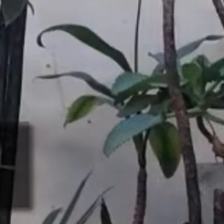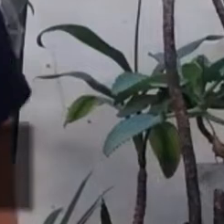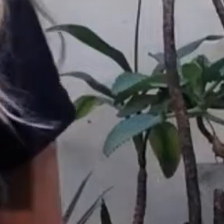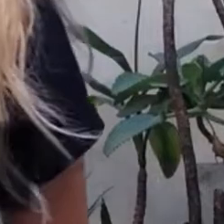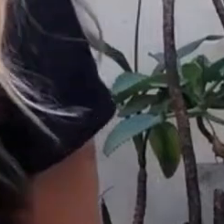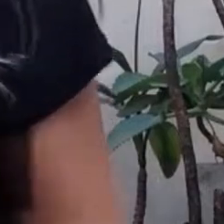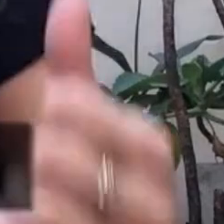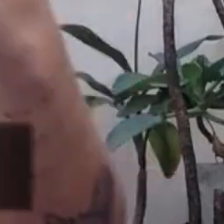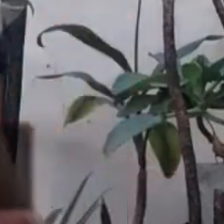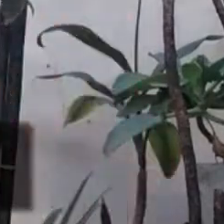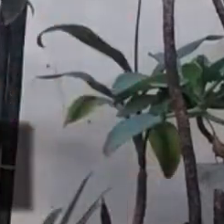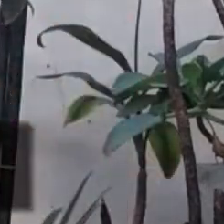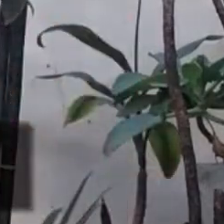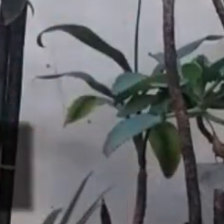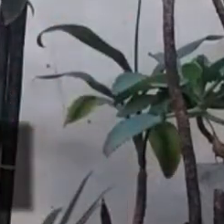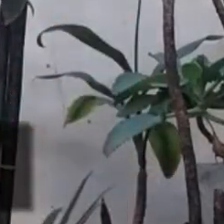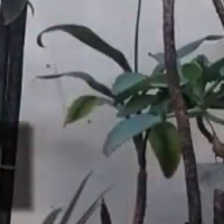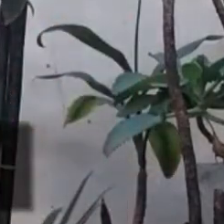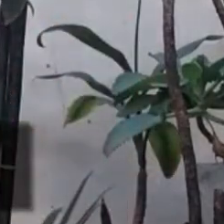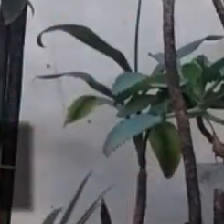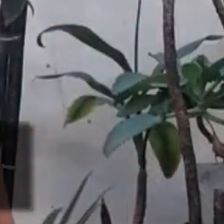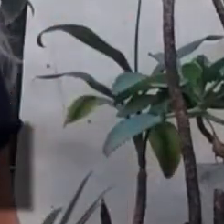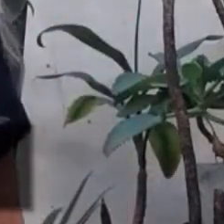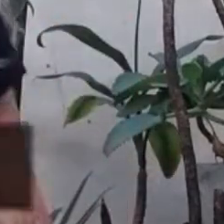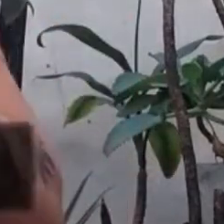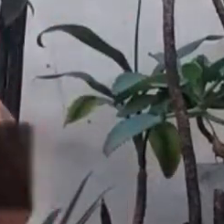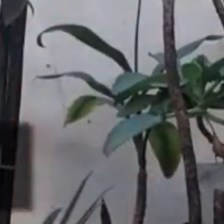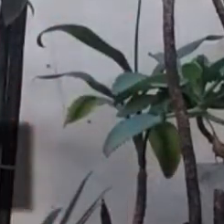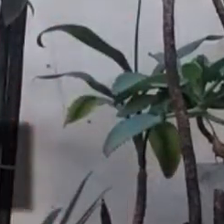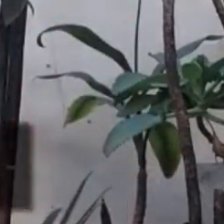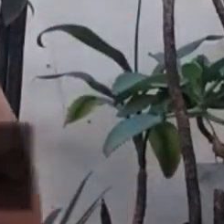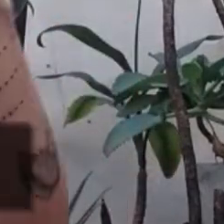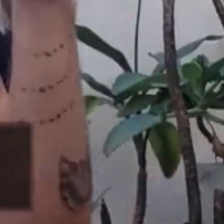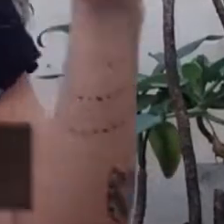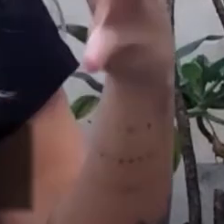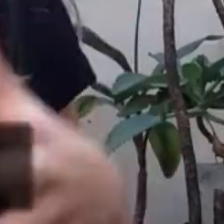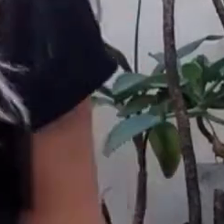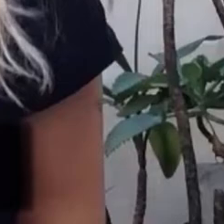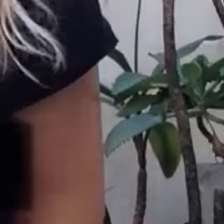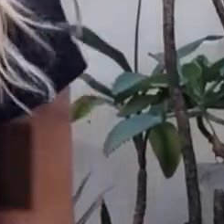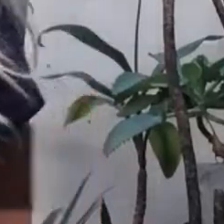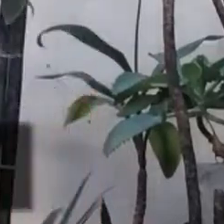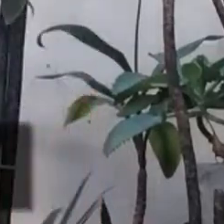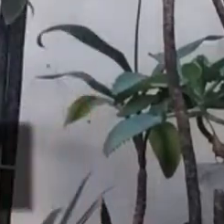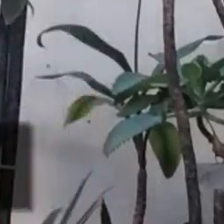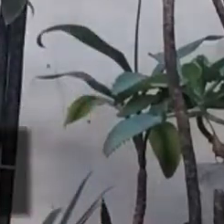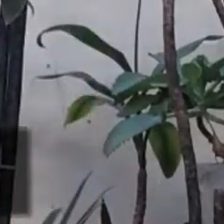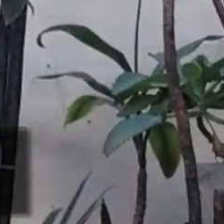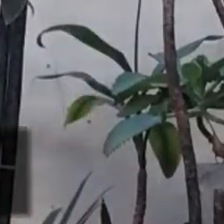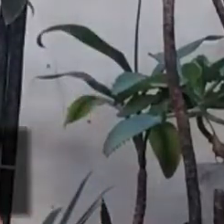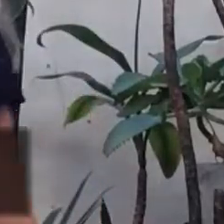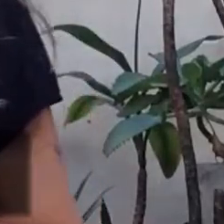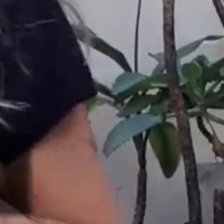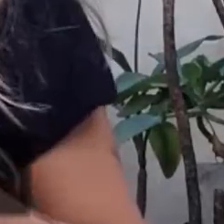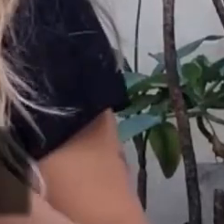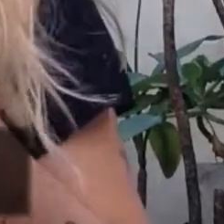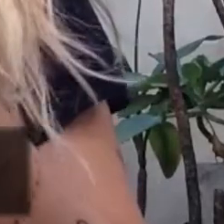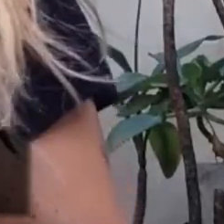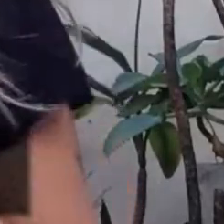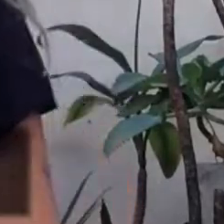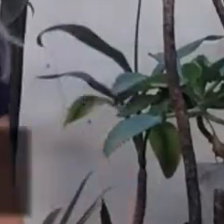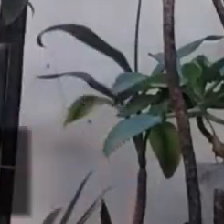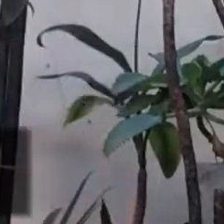hay que ser consciente. Es nuestra tierra, nuestra Pachamama, un ecosistema organizado por ramas. Como los peces